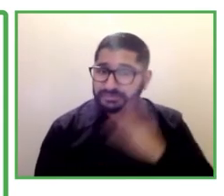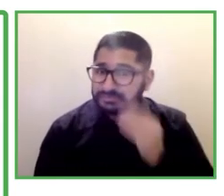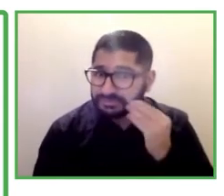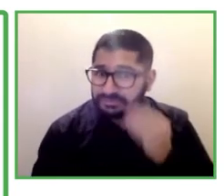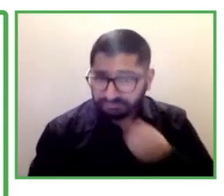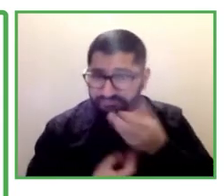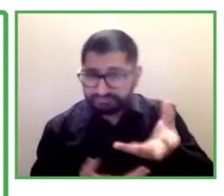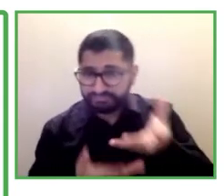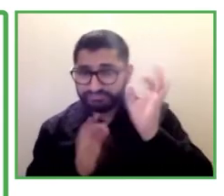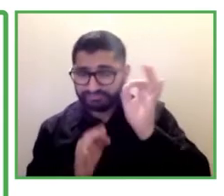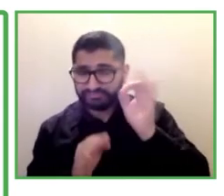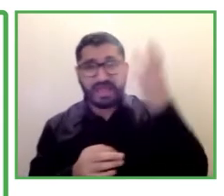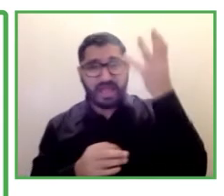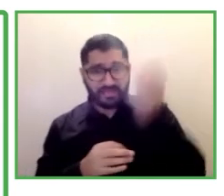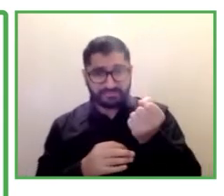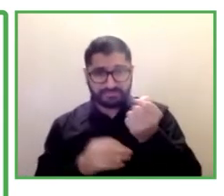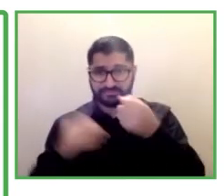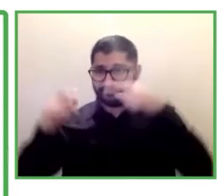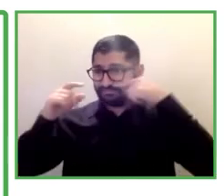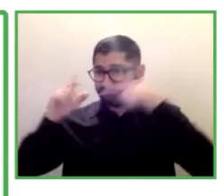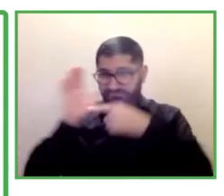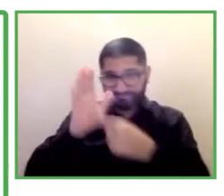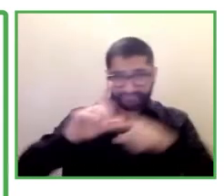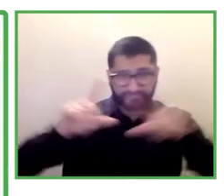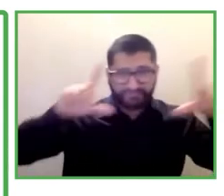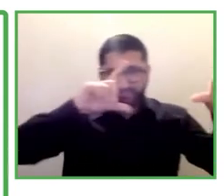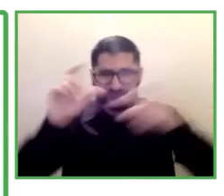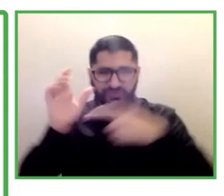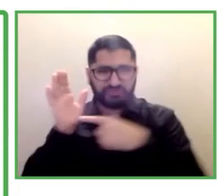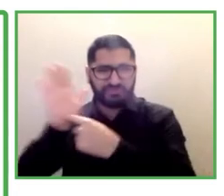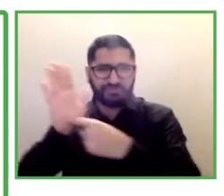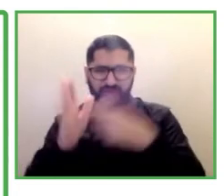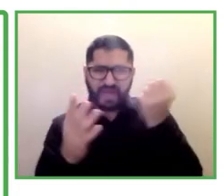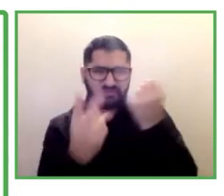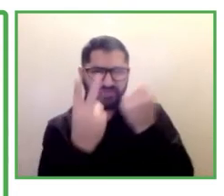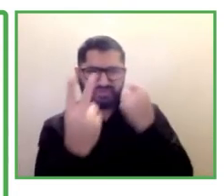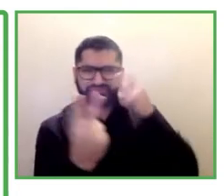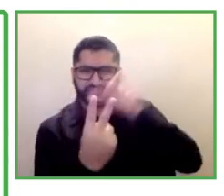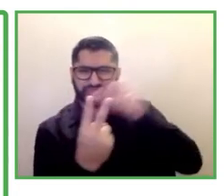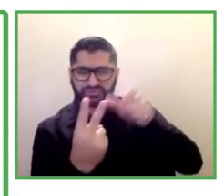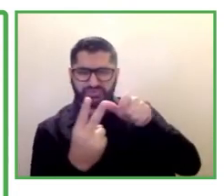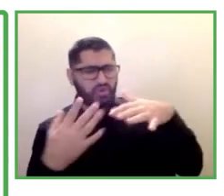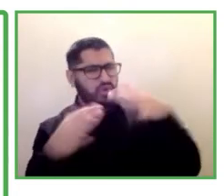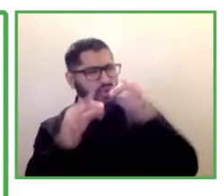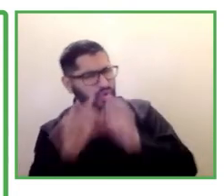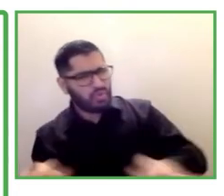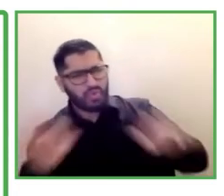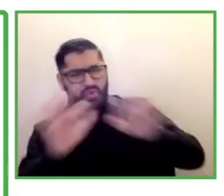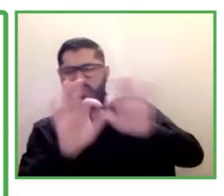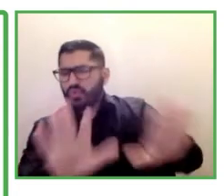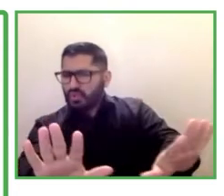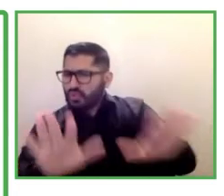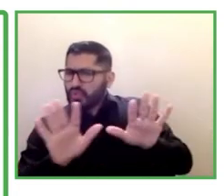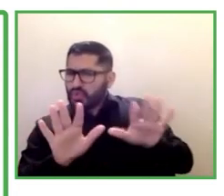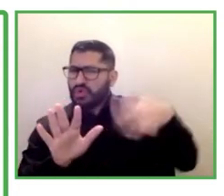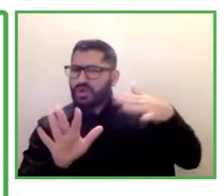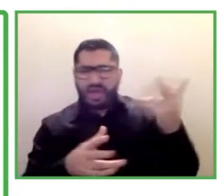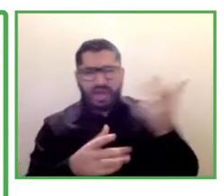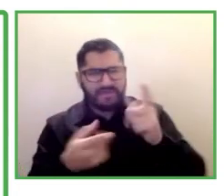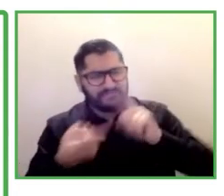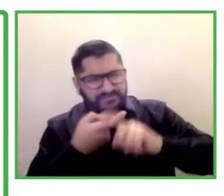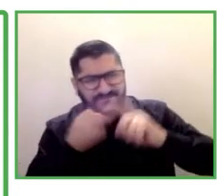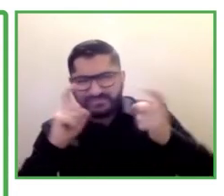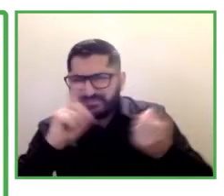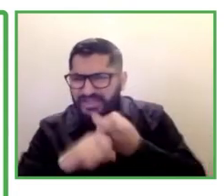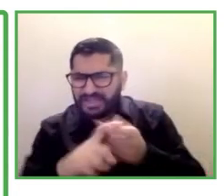son amigos, mejores amigos. Los 2 tomaron JustPath de forma separada, pero ahora trabajan juntos por